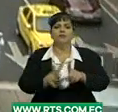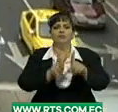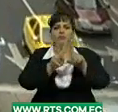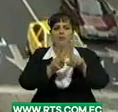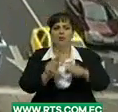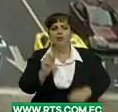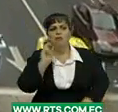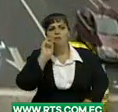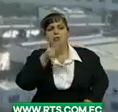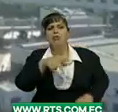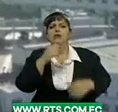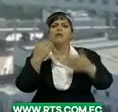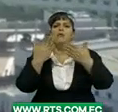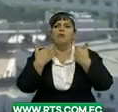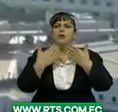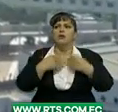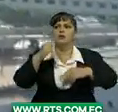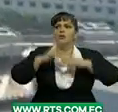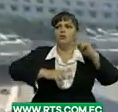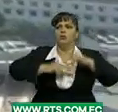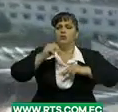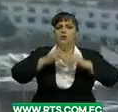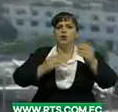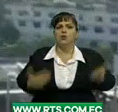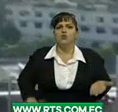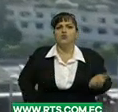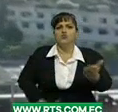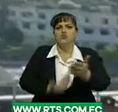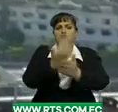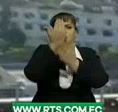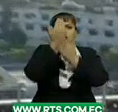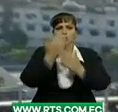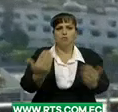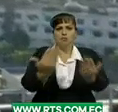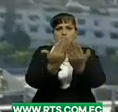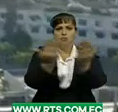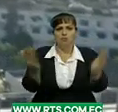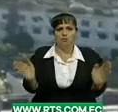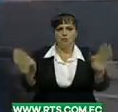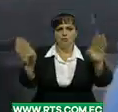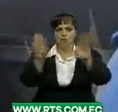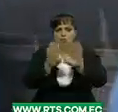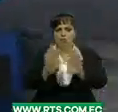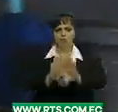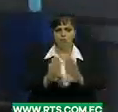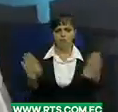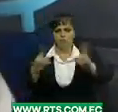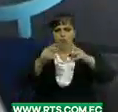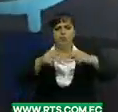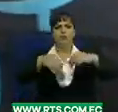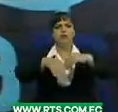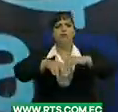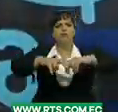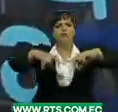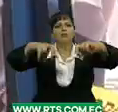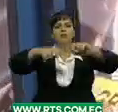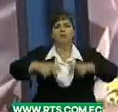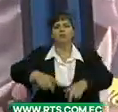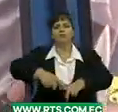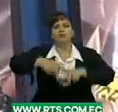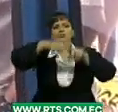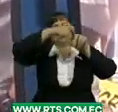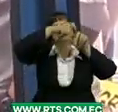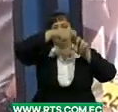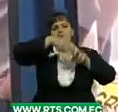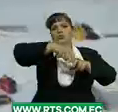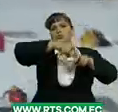El tráfico entre Guayaquil y Durán fluirá por los aires del puerto en cuestión de 8 meses. Sucesora y antecesora en una visita de obra